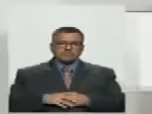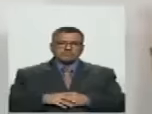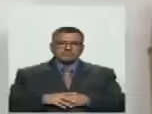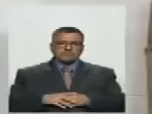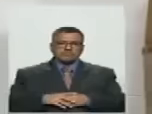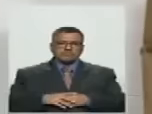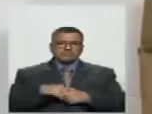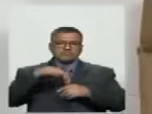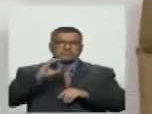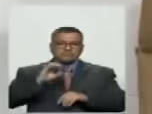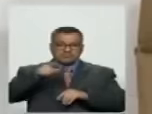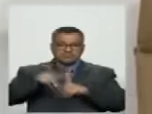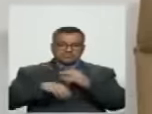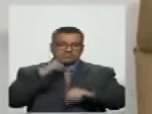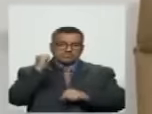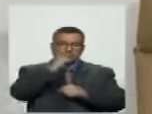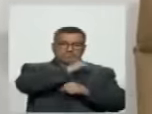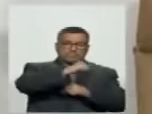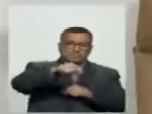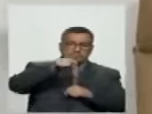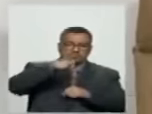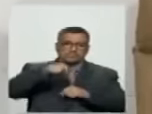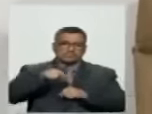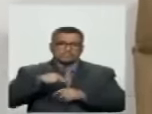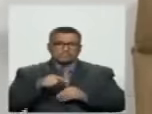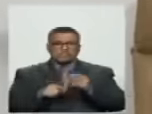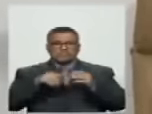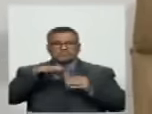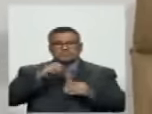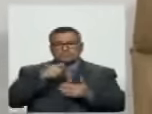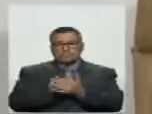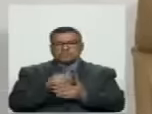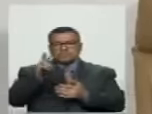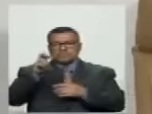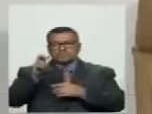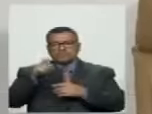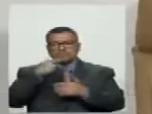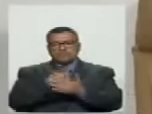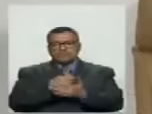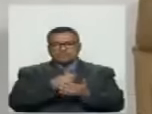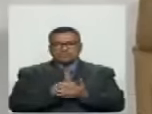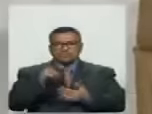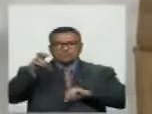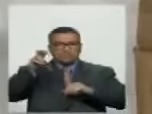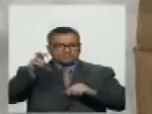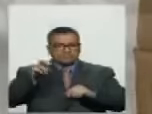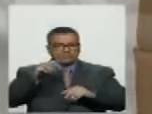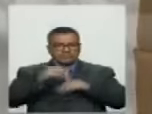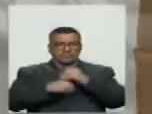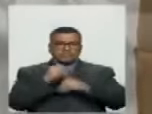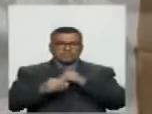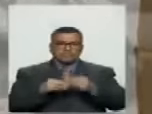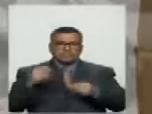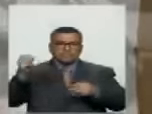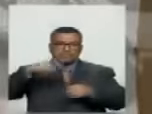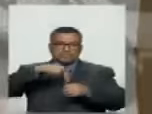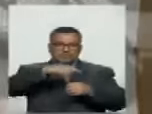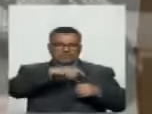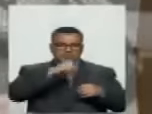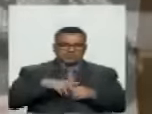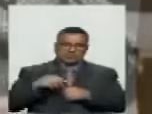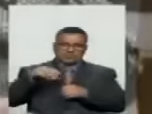y que el capitalismo fue asesinado precisamente por el capital, por un nuevo capital, por una nueva forma de acumulación del